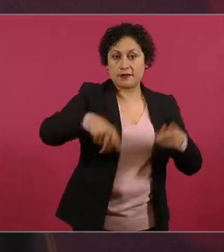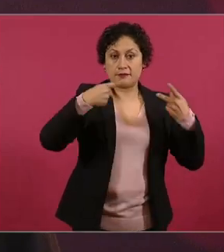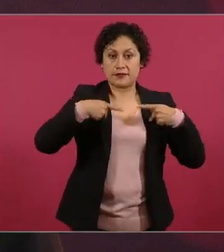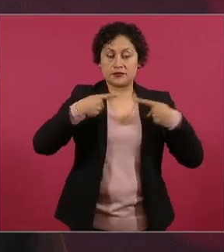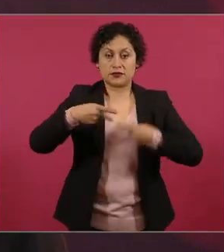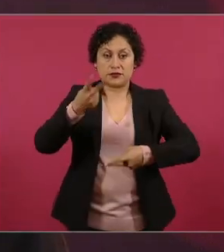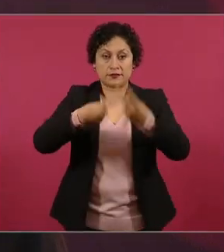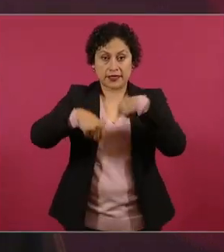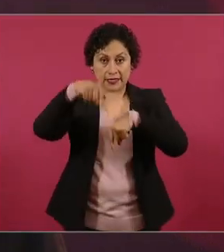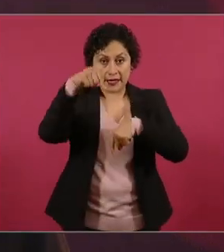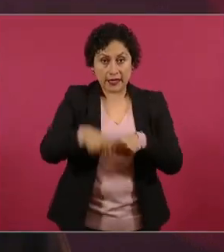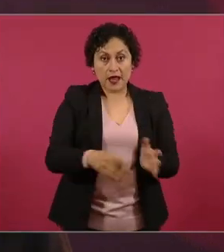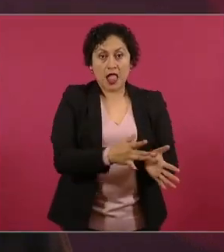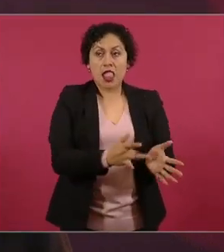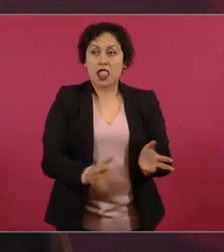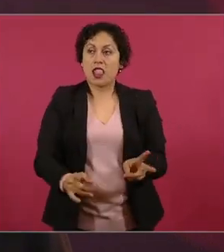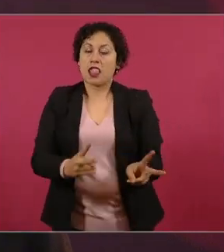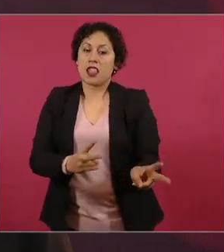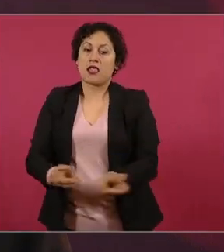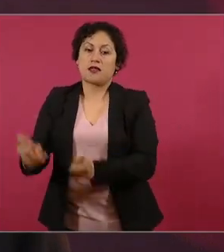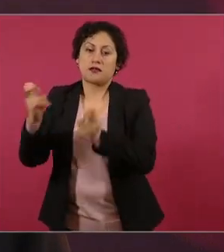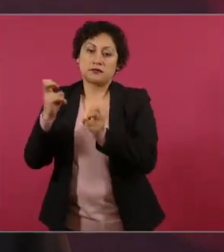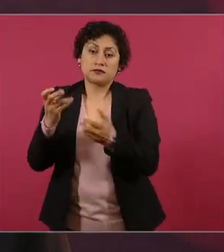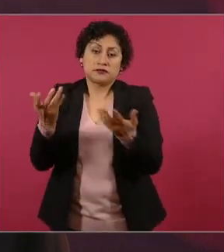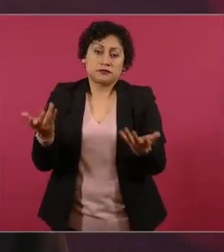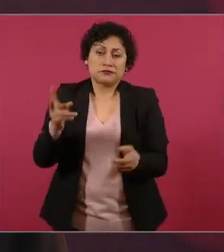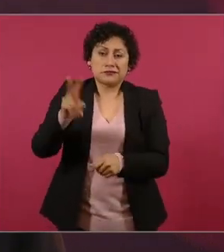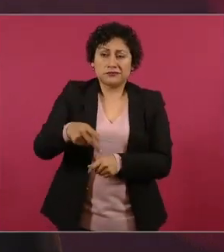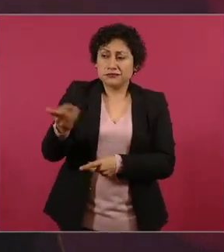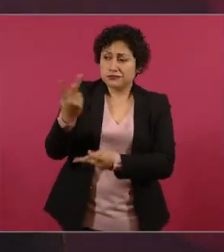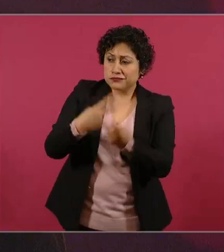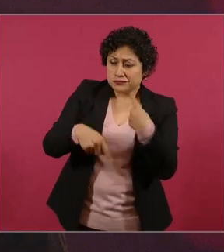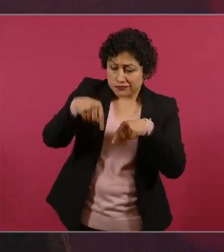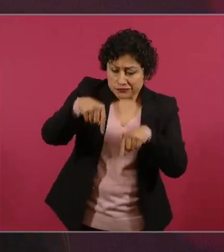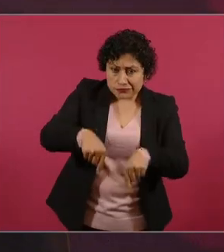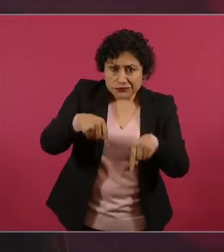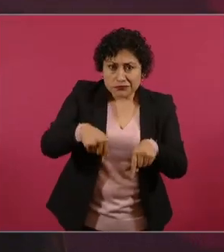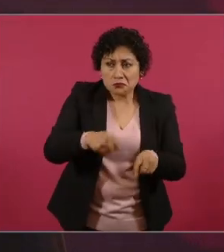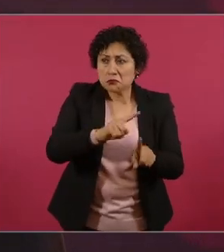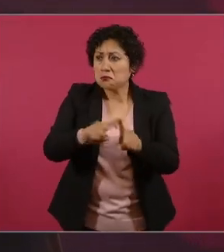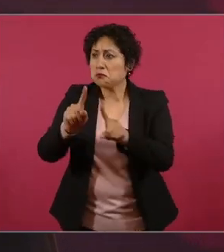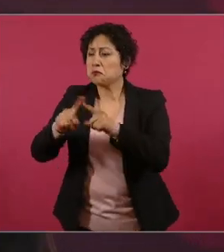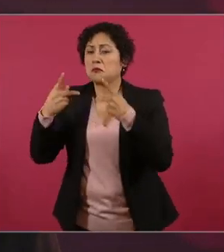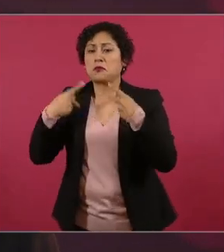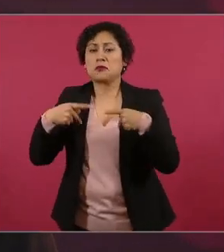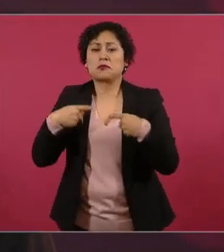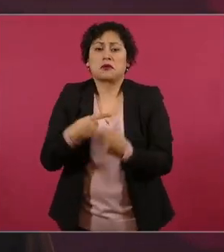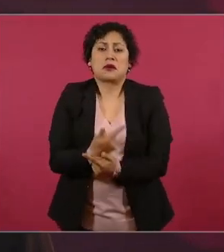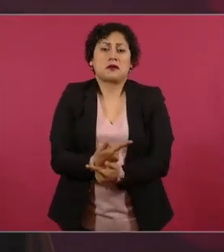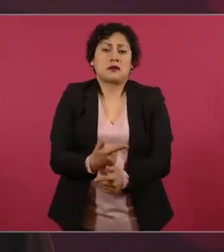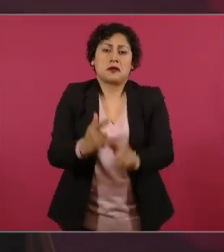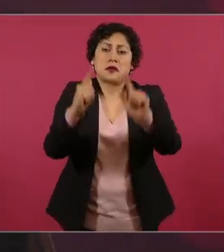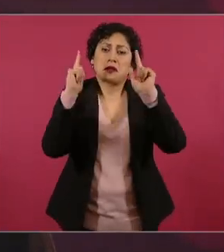aquí son mujeres, son hombres libres, conscientes,